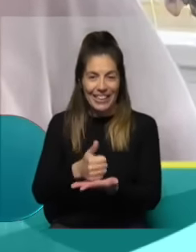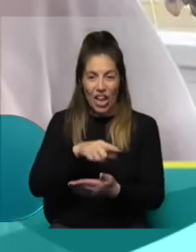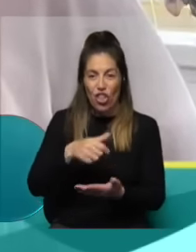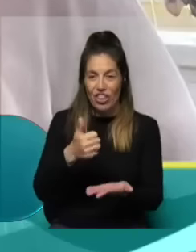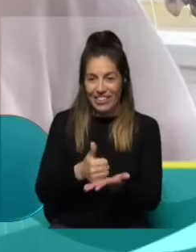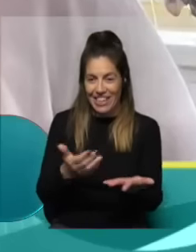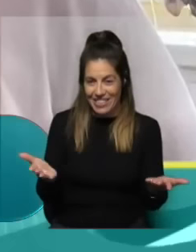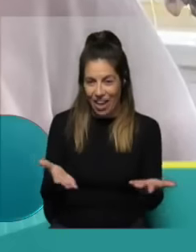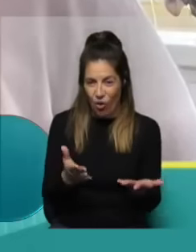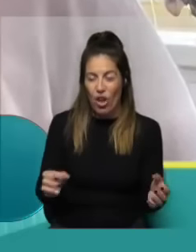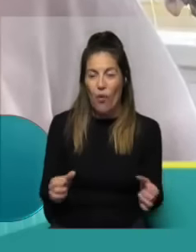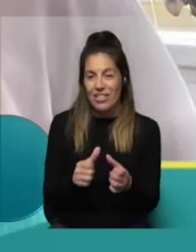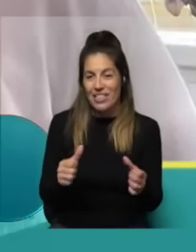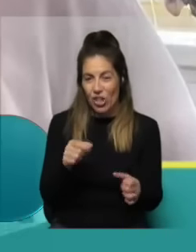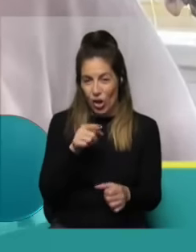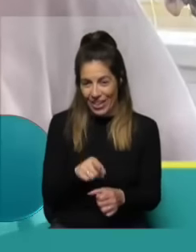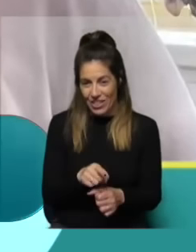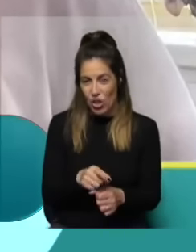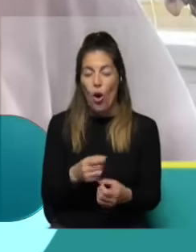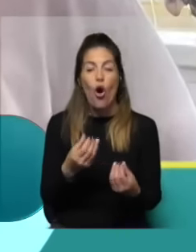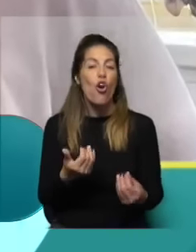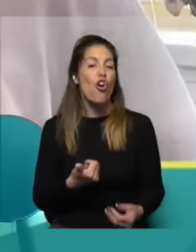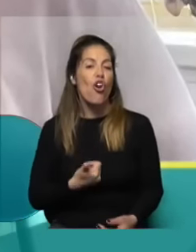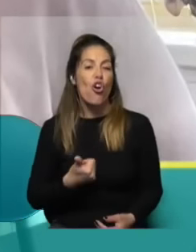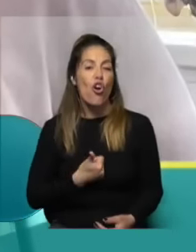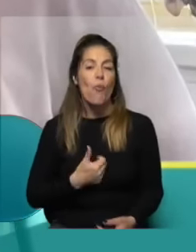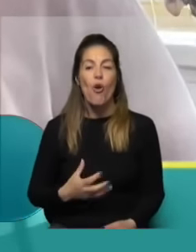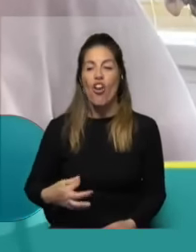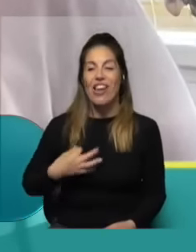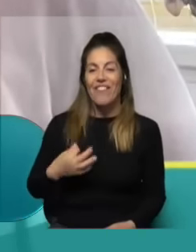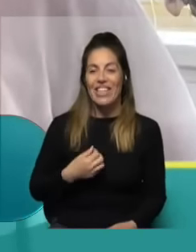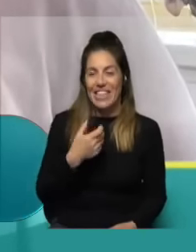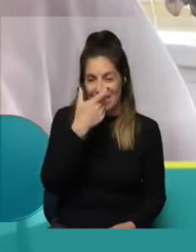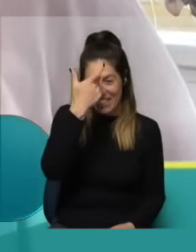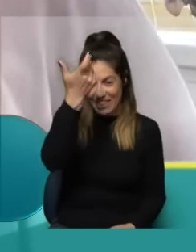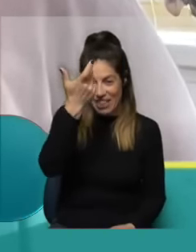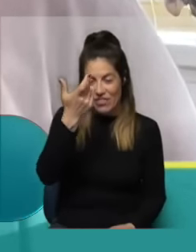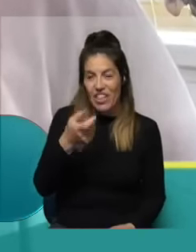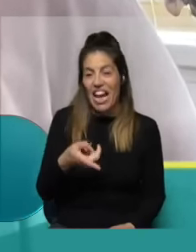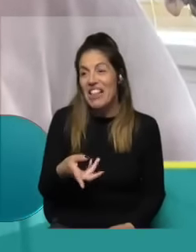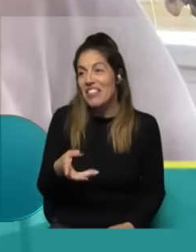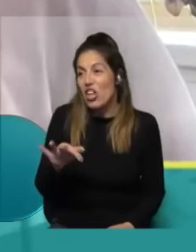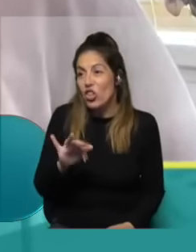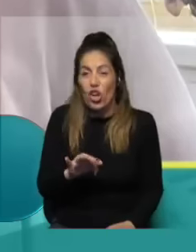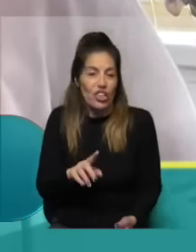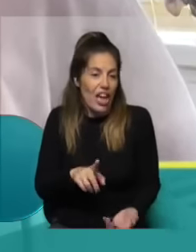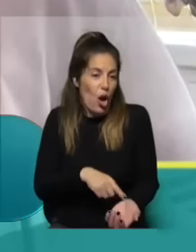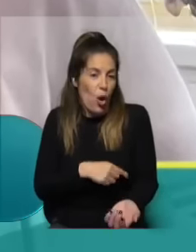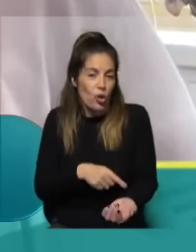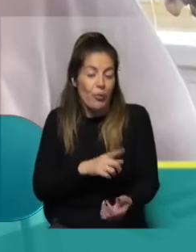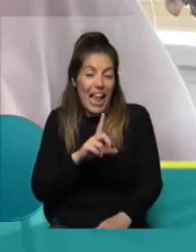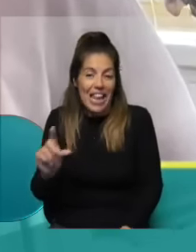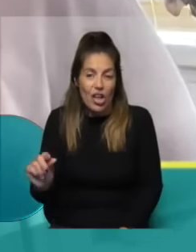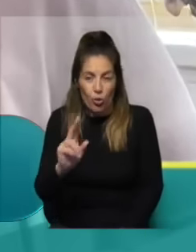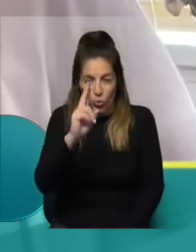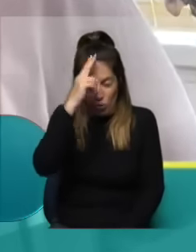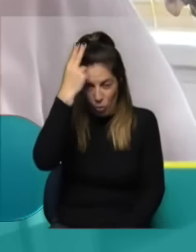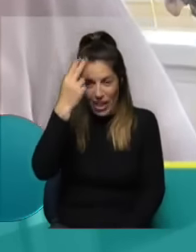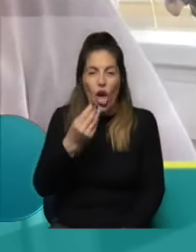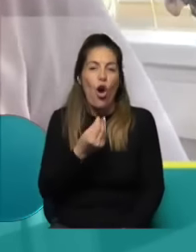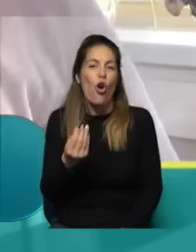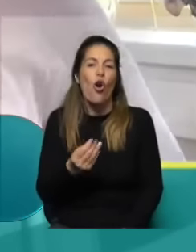o estar haciendo lo que estás ahora, pero ¿cómo es la vida de una científica en la cotidiana tan lejos de Uruguay? ¿Cómo